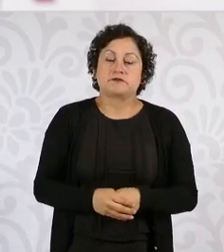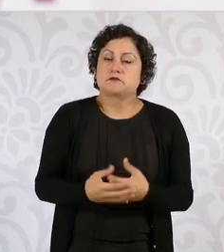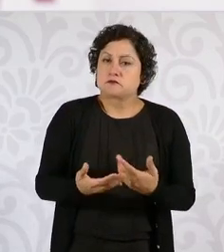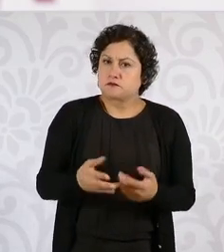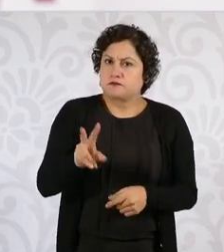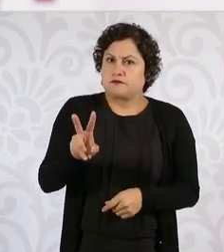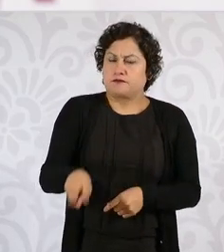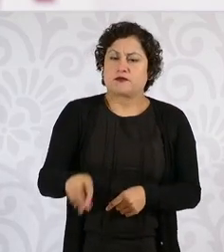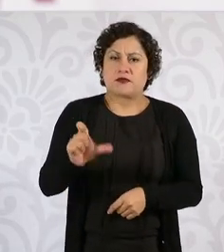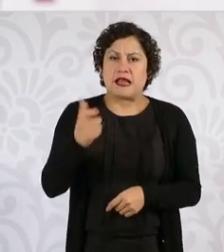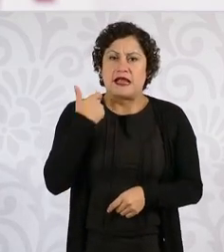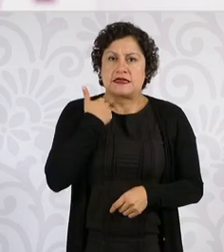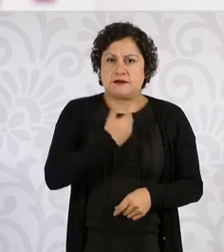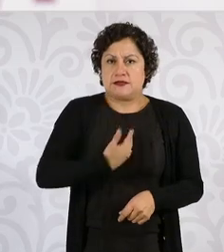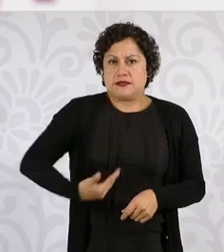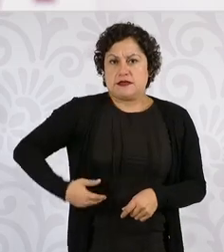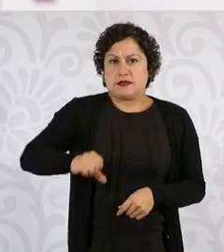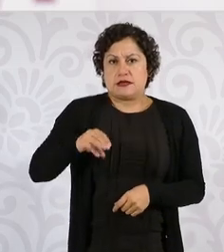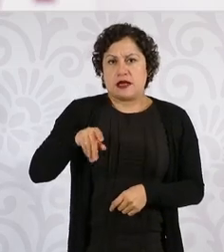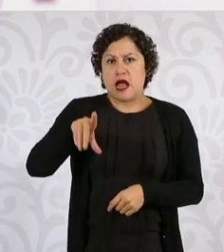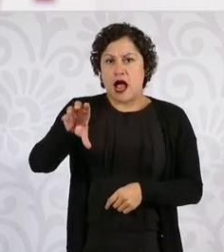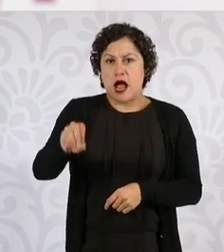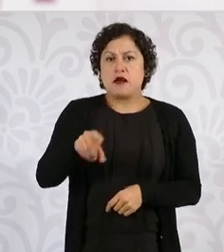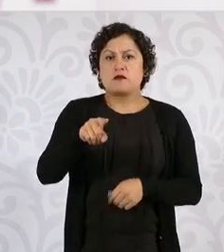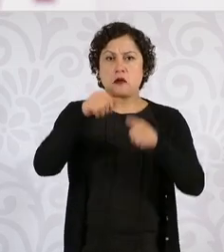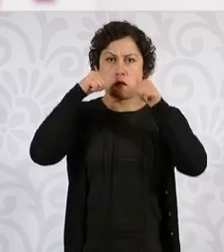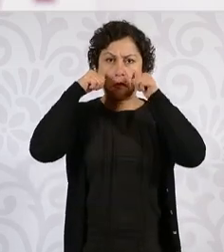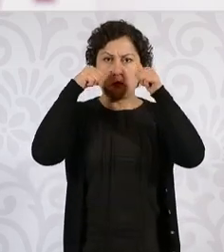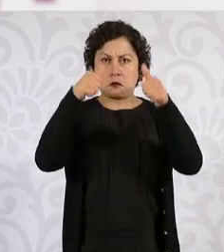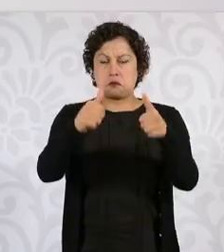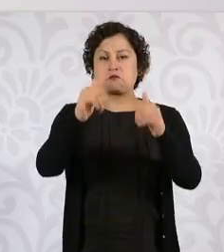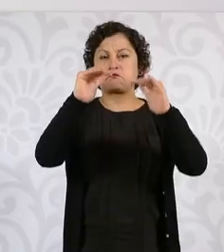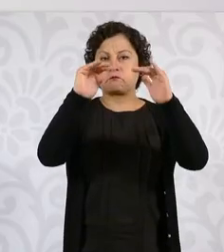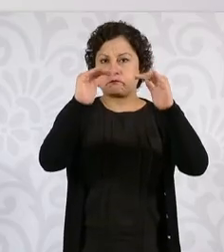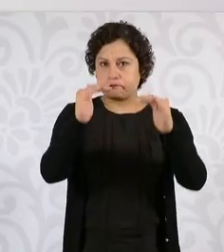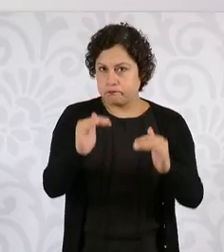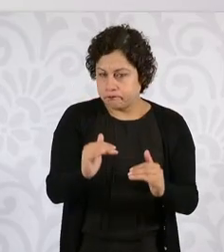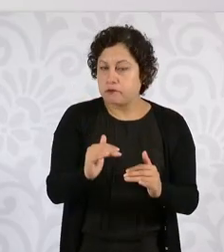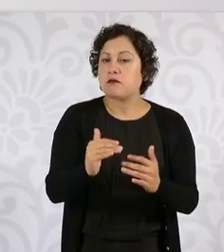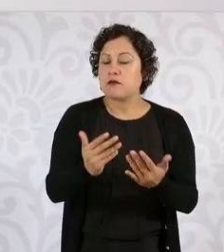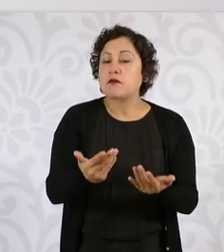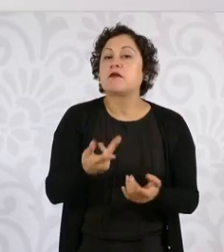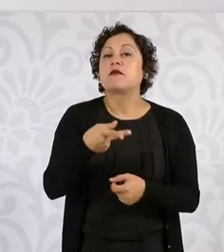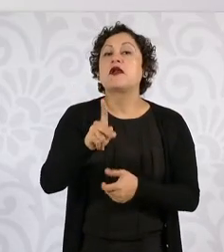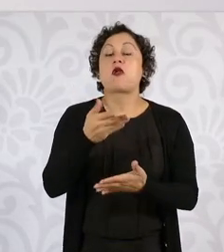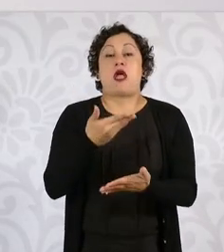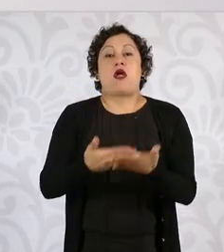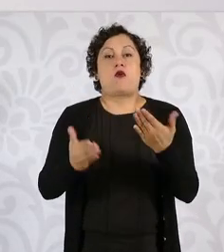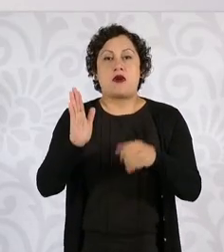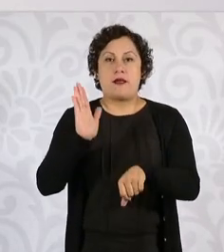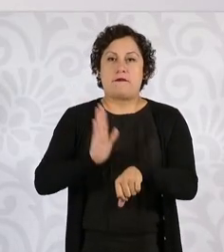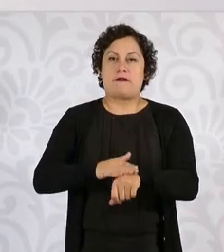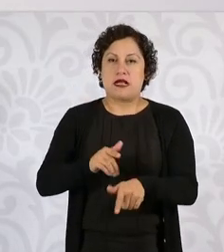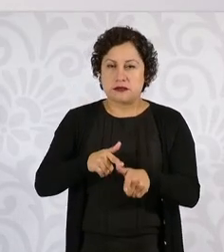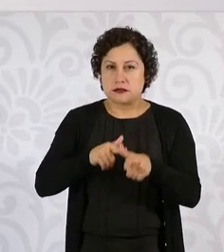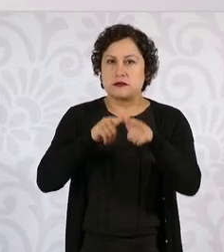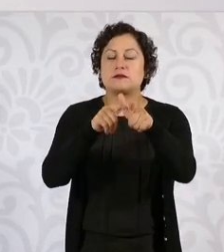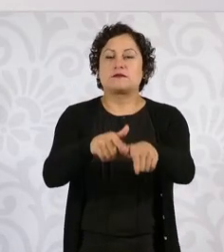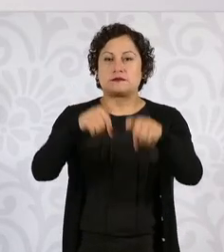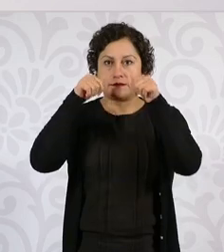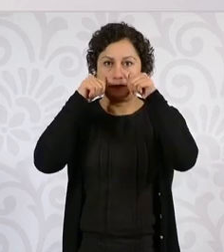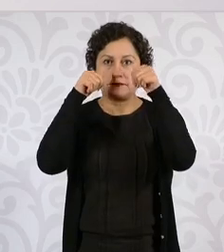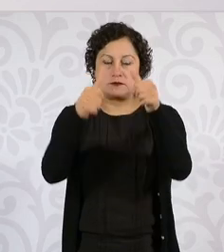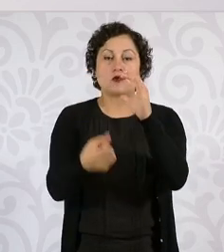con el presidente López Obrador y nosotros vamos a darle todavía más impulso y en esta coordinación. Ahora,